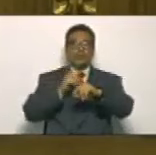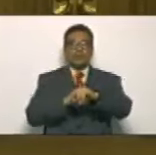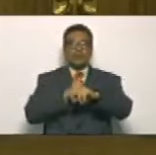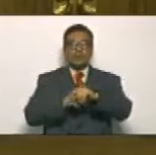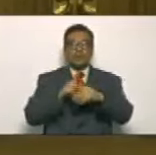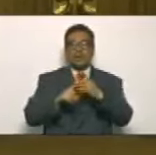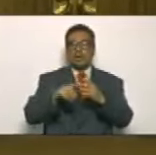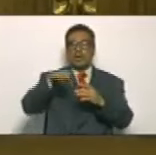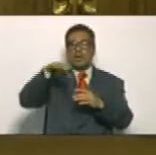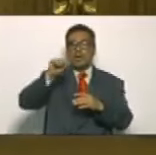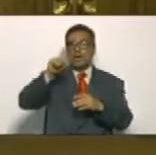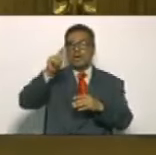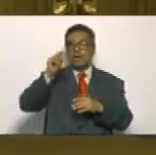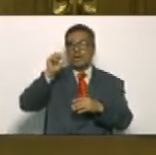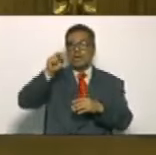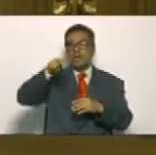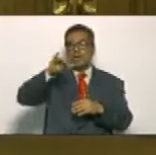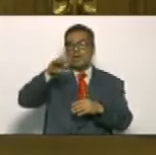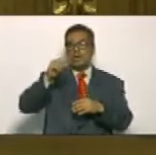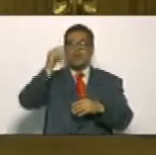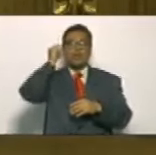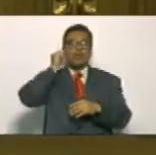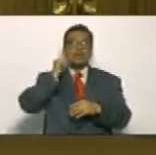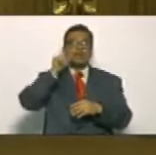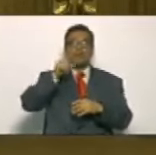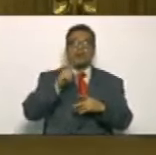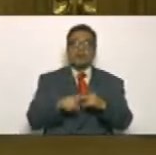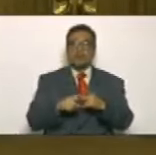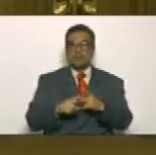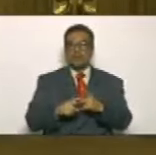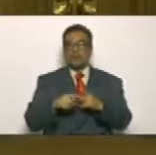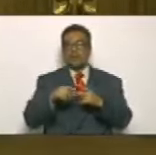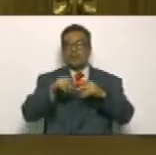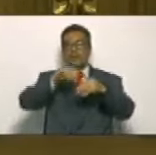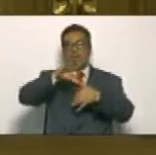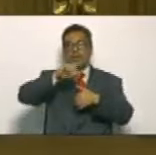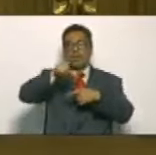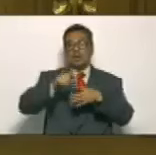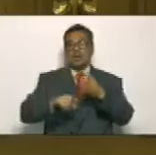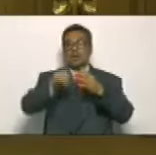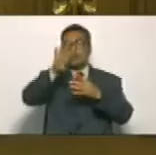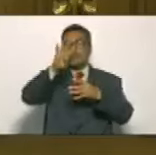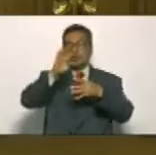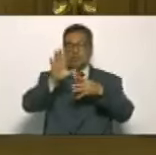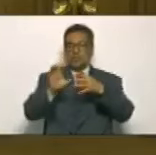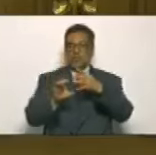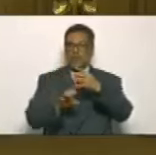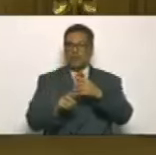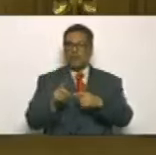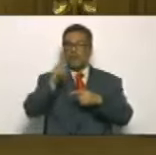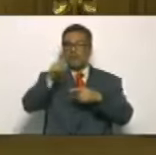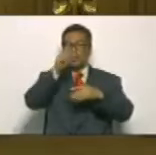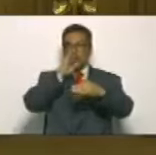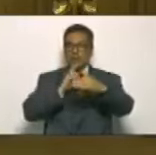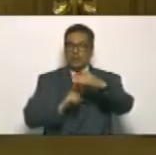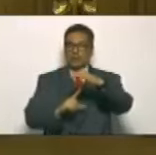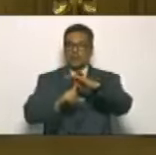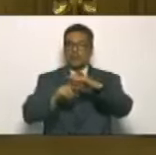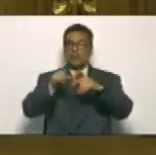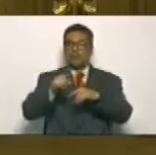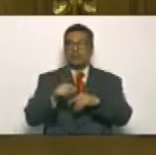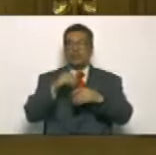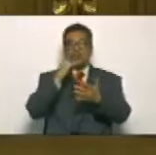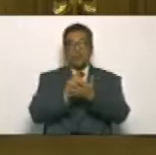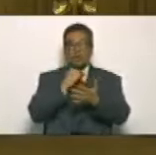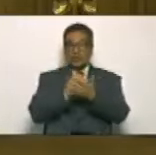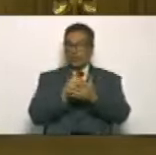a Antonio José Francisco de Sucre y Alcalá, a la Bel de América por 4 elementos, por la lealtad